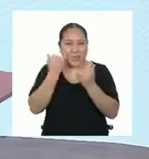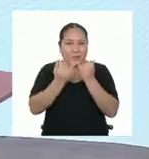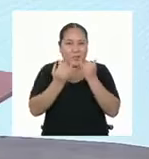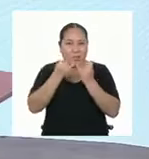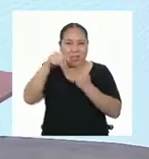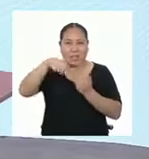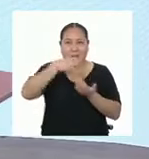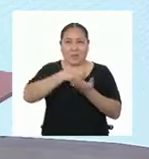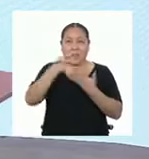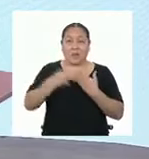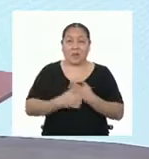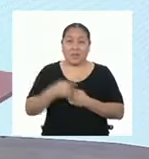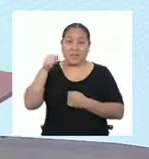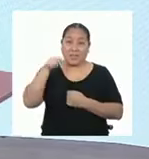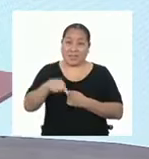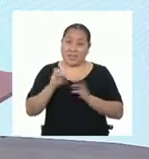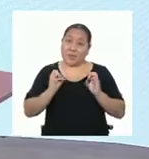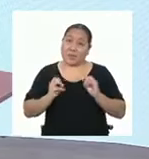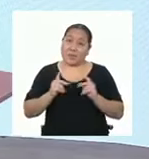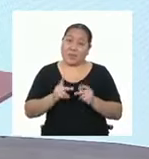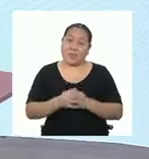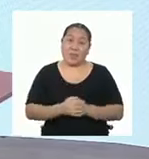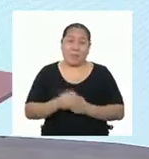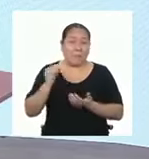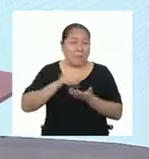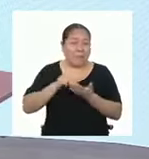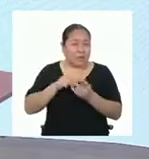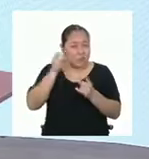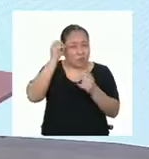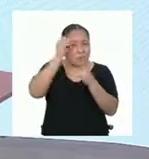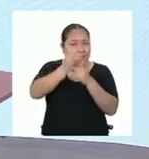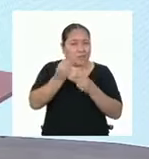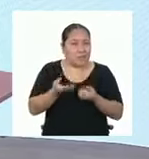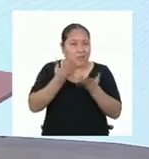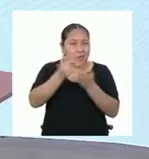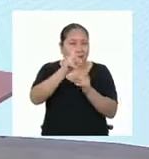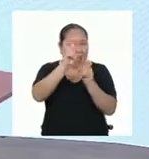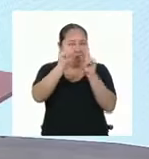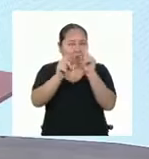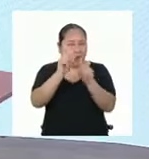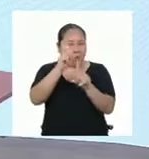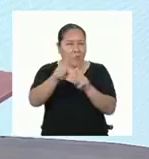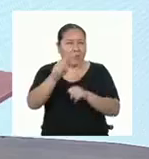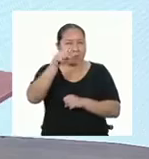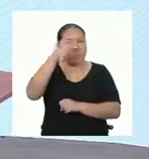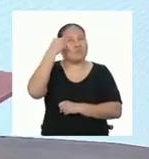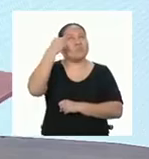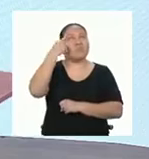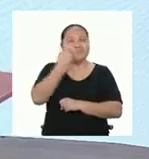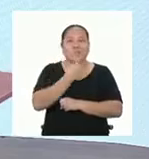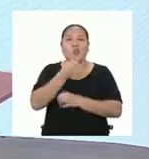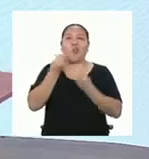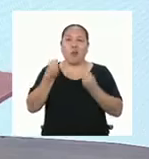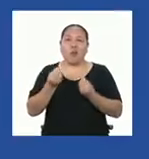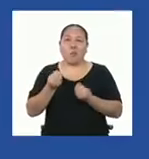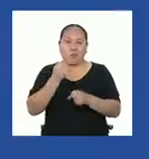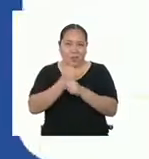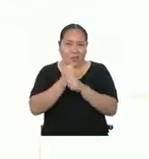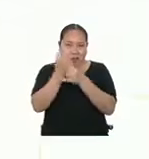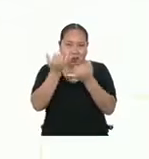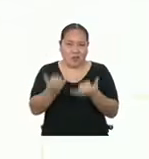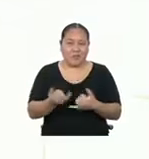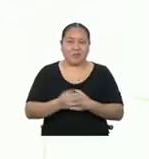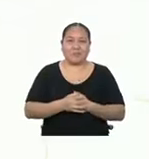final del programa Y en esta oportunidad, más que un reto, voy a dejarles algunas preguntas para que me diten sobre cómo les fue el día de hoy